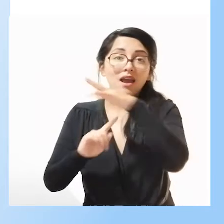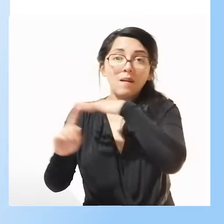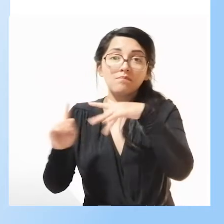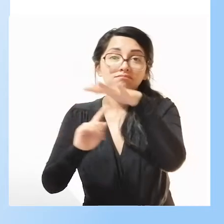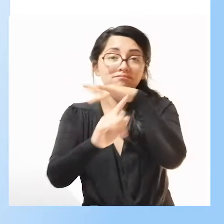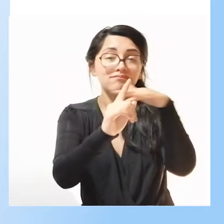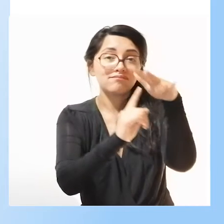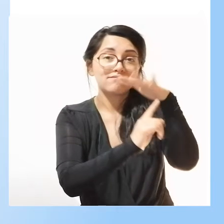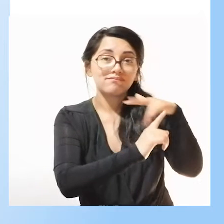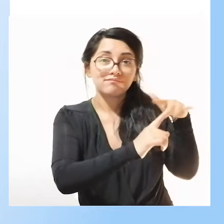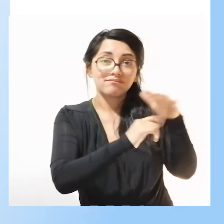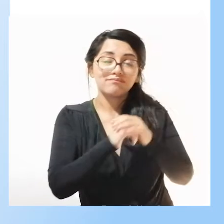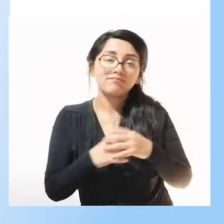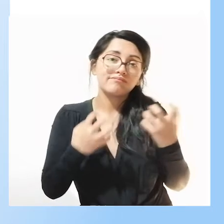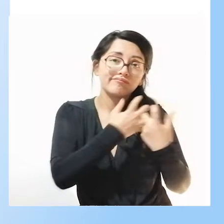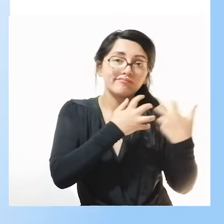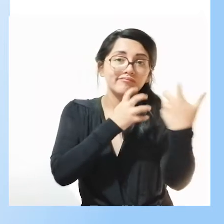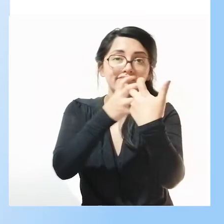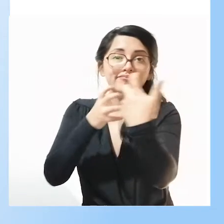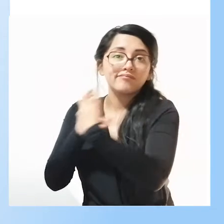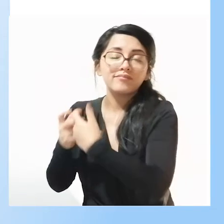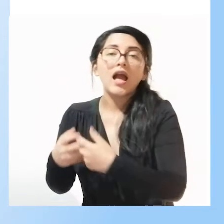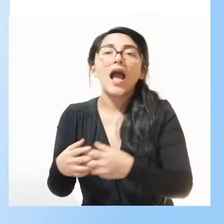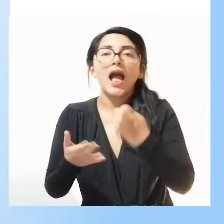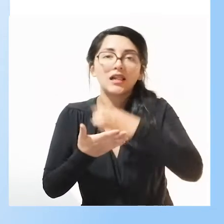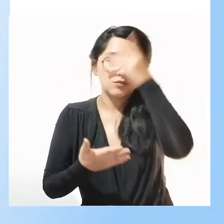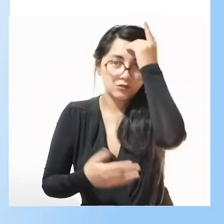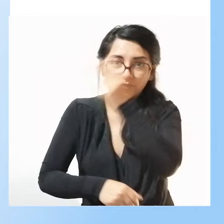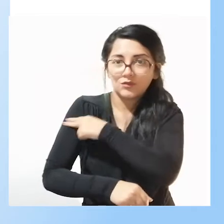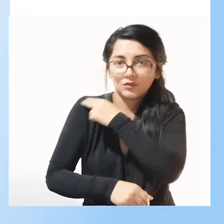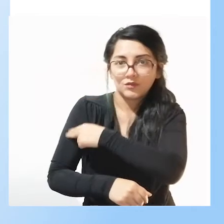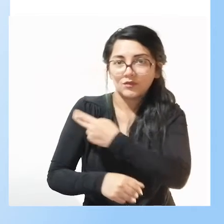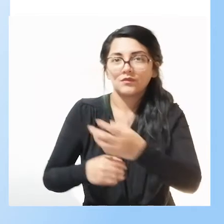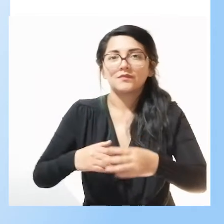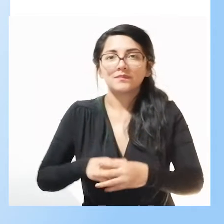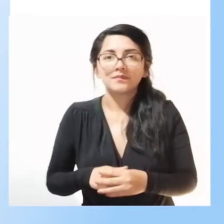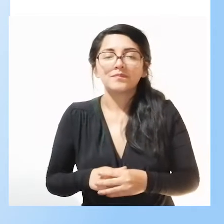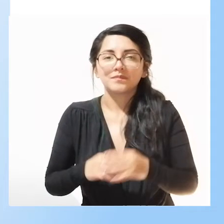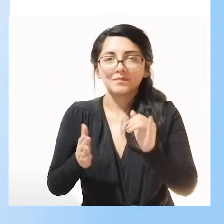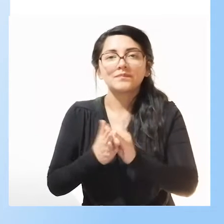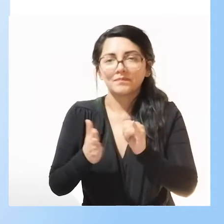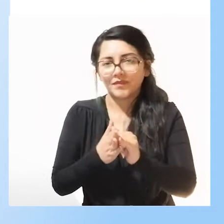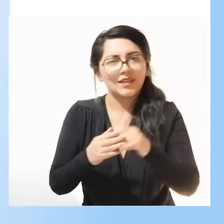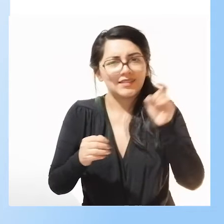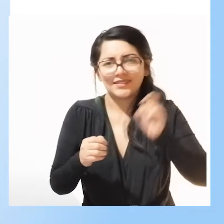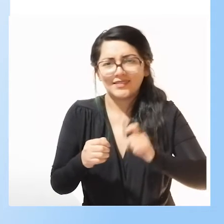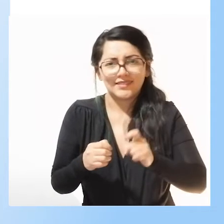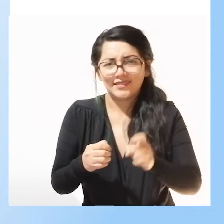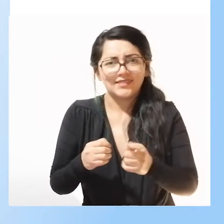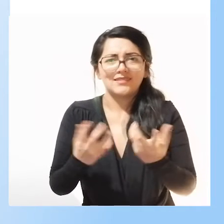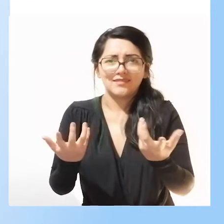Ainscough, la pedagogía hospitalaria debe formar parte de forma explícita de este sistema